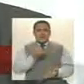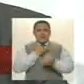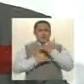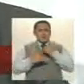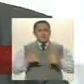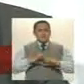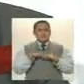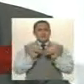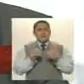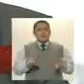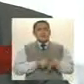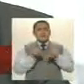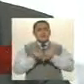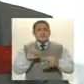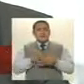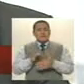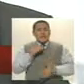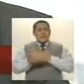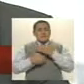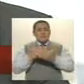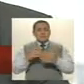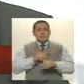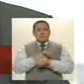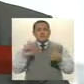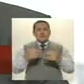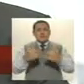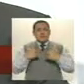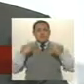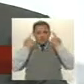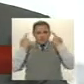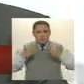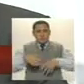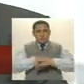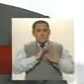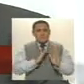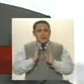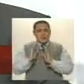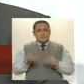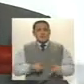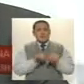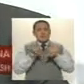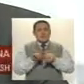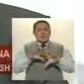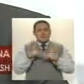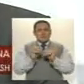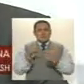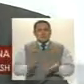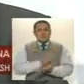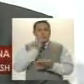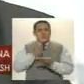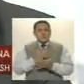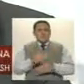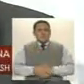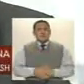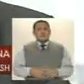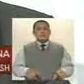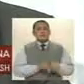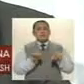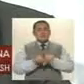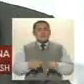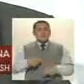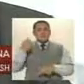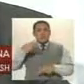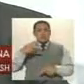omisiones que pasan por no contar con un adecuado plan de contingencias para este tipo de situaciones y,